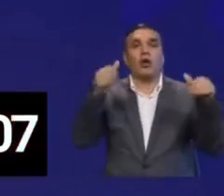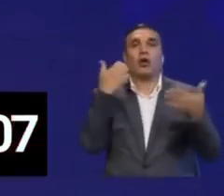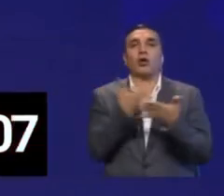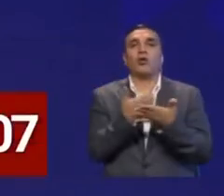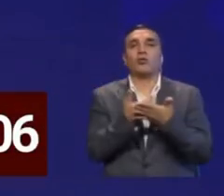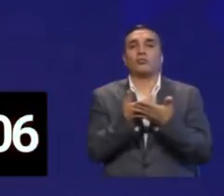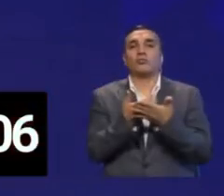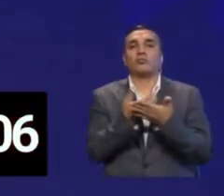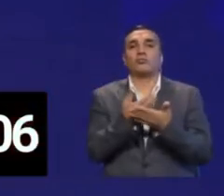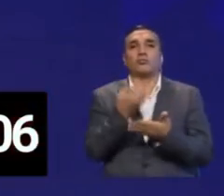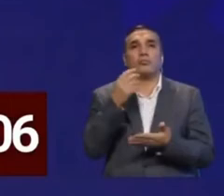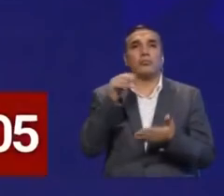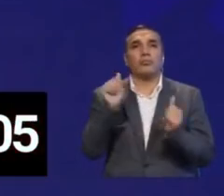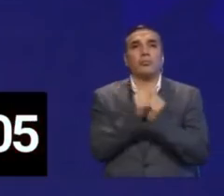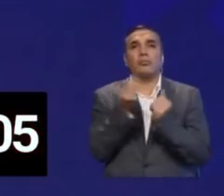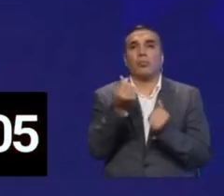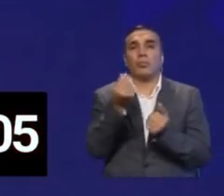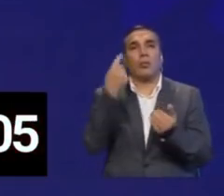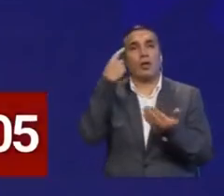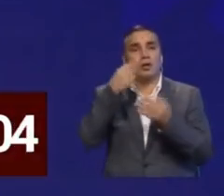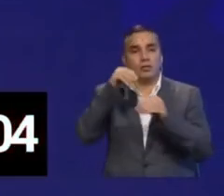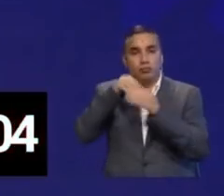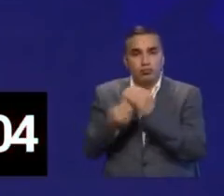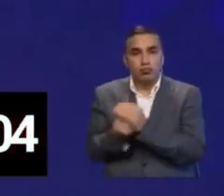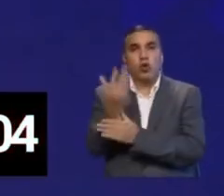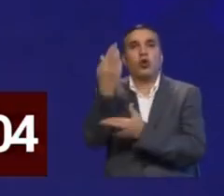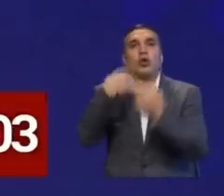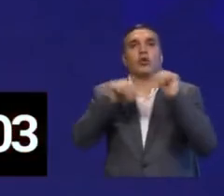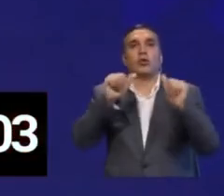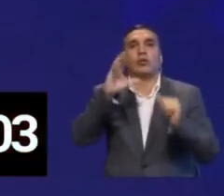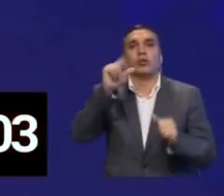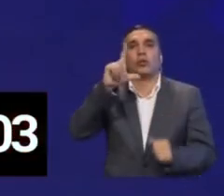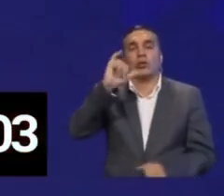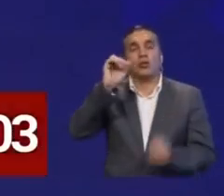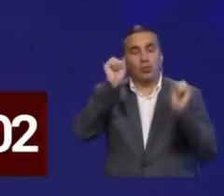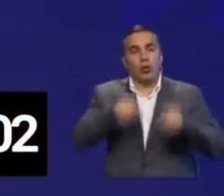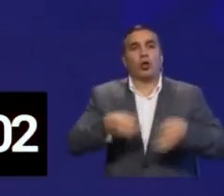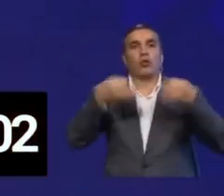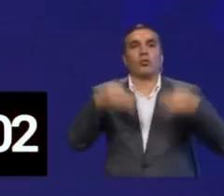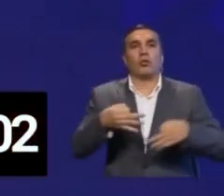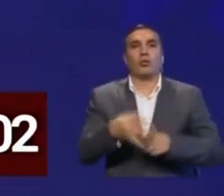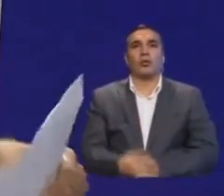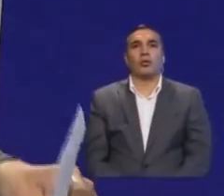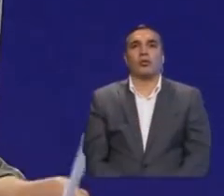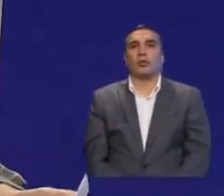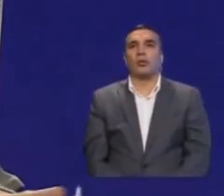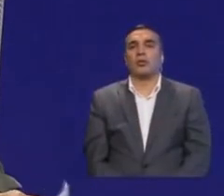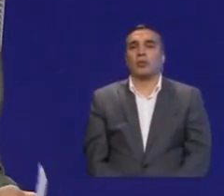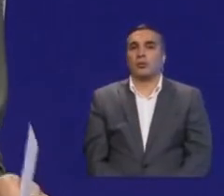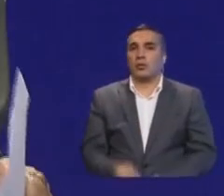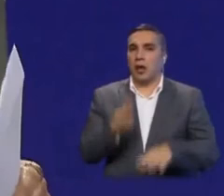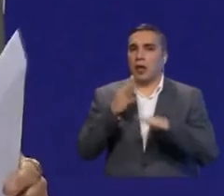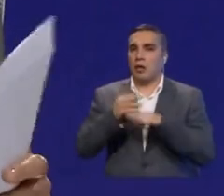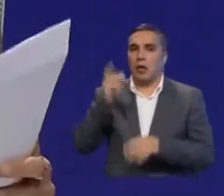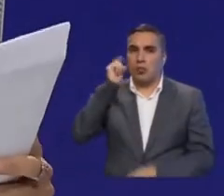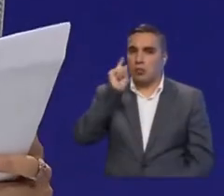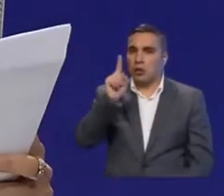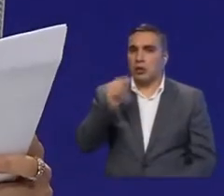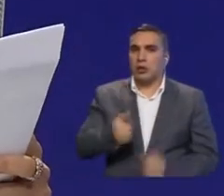económica y financiera con capital semilla para que puedan emprender. Celi lo va a cumplir. Hablando de mujeres,